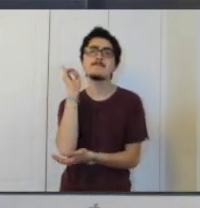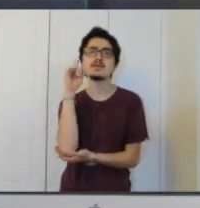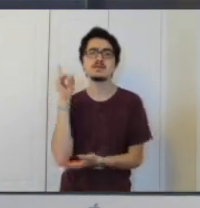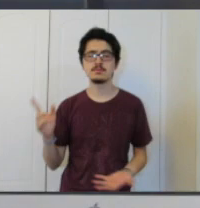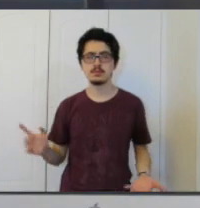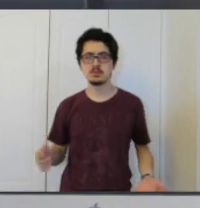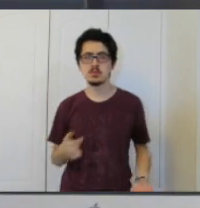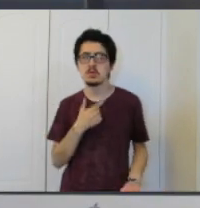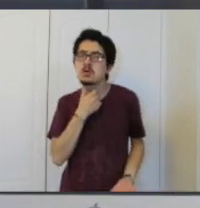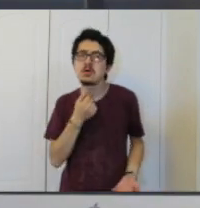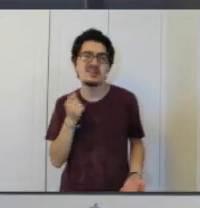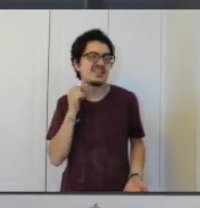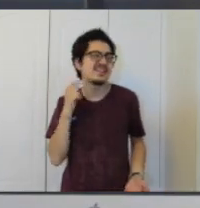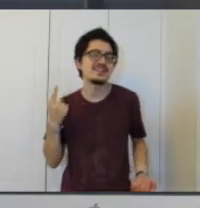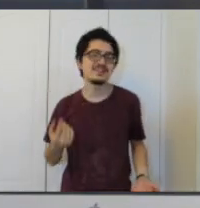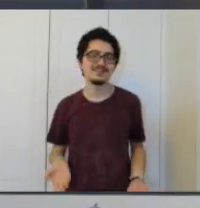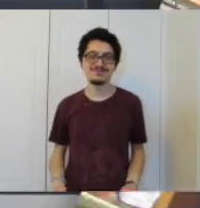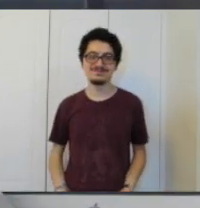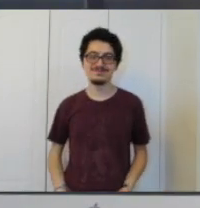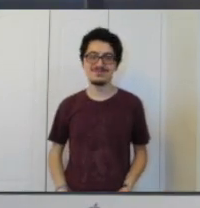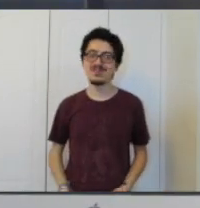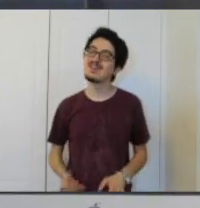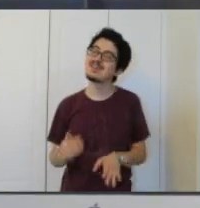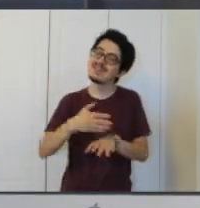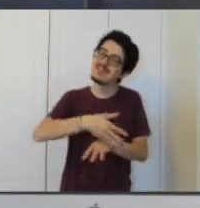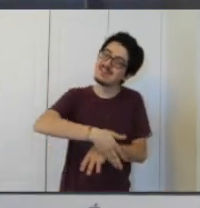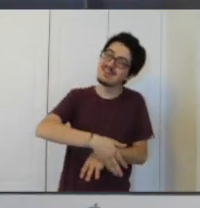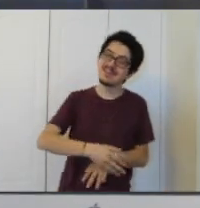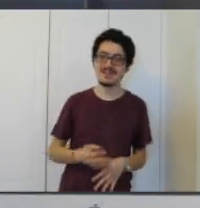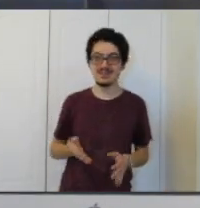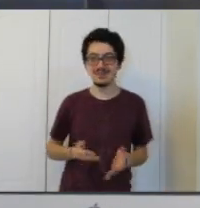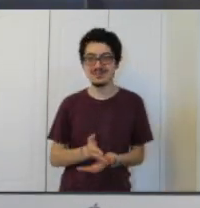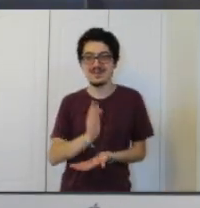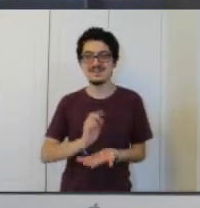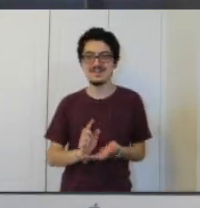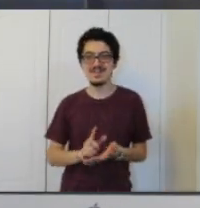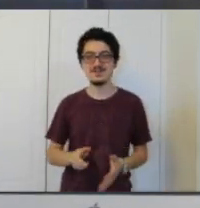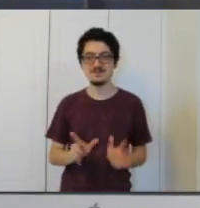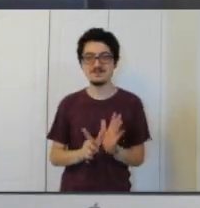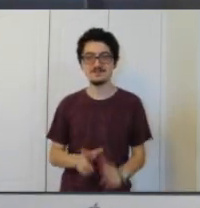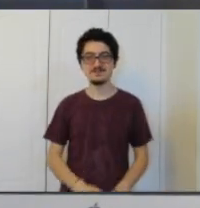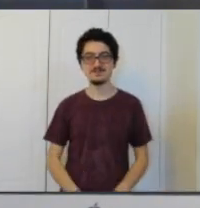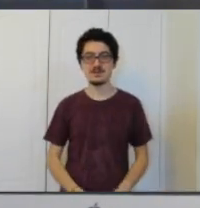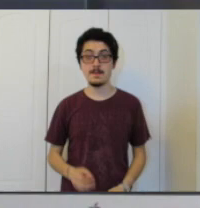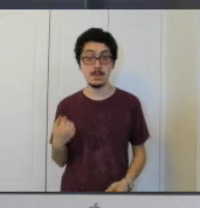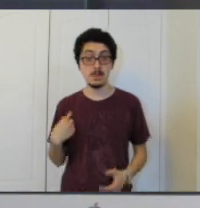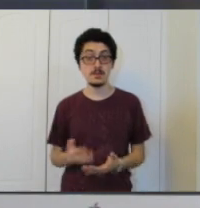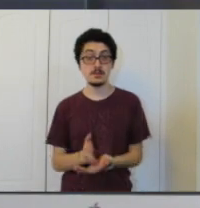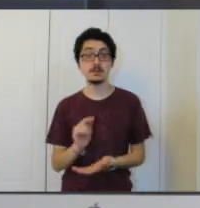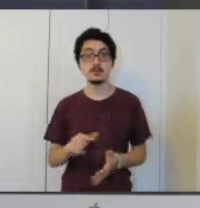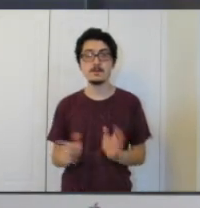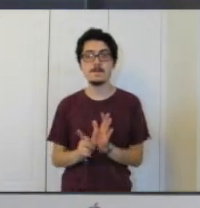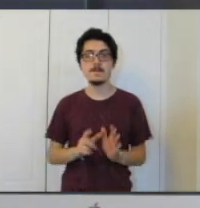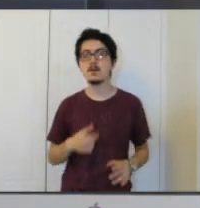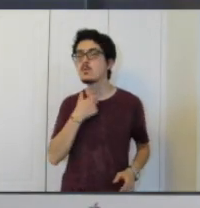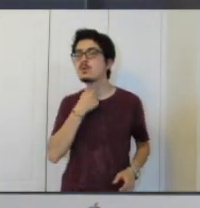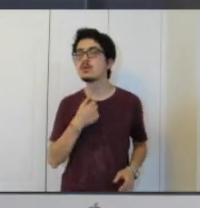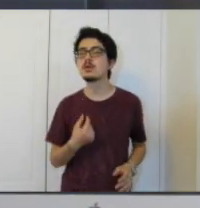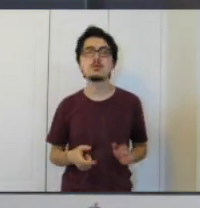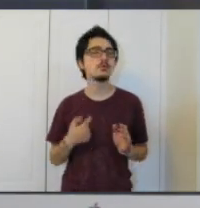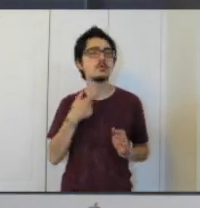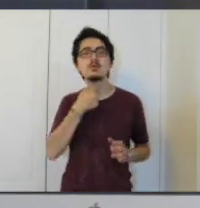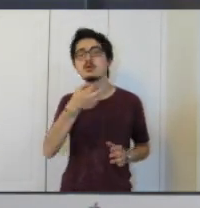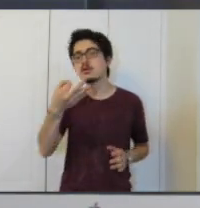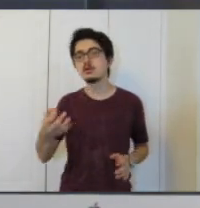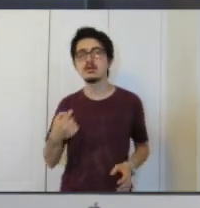invito cordialmente a seguir viendo este video. Antes de comenzar, me gustaría agradecer a la editorial por mandarme estos tres increíbles libros, los cuales